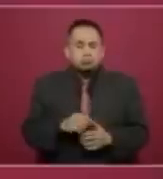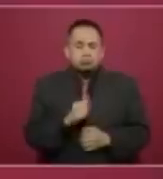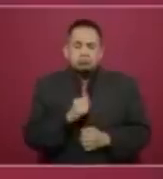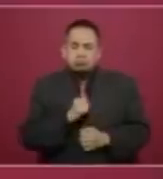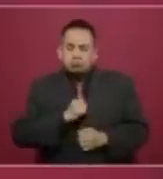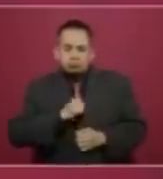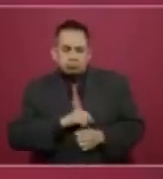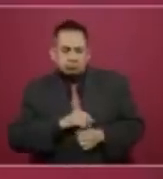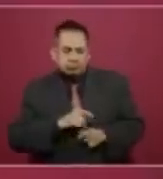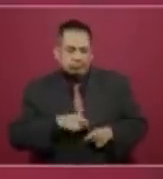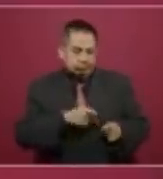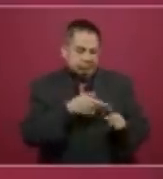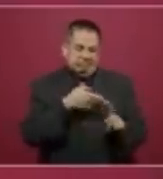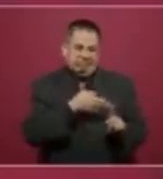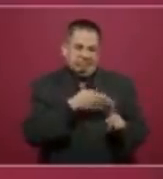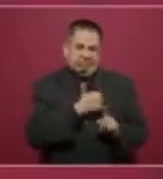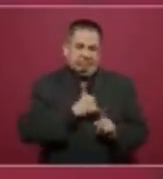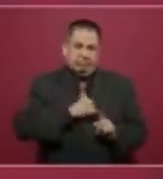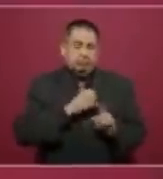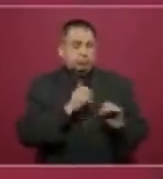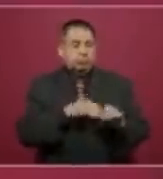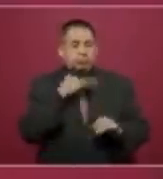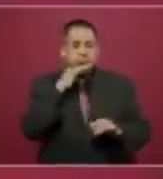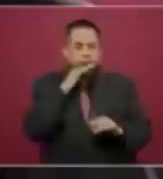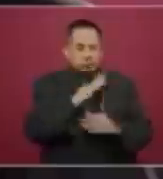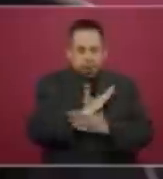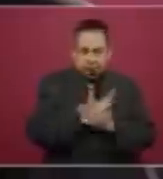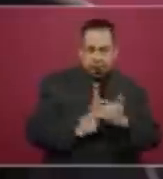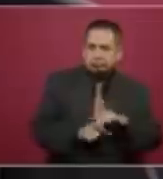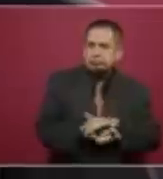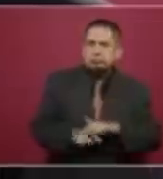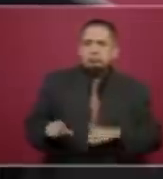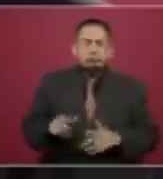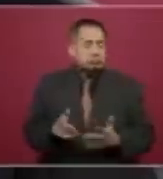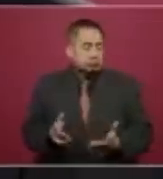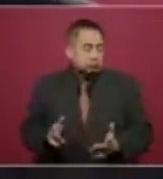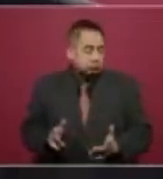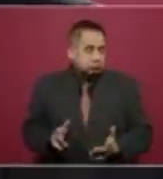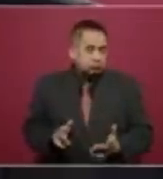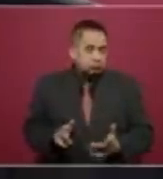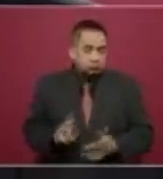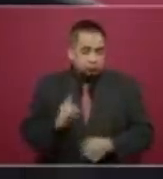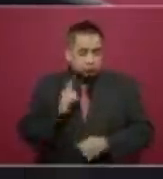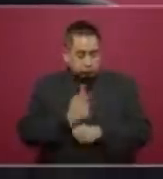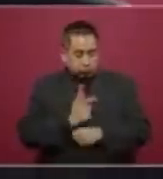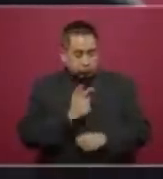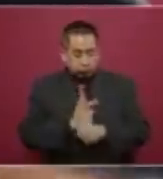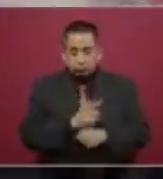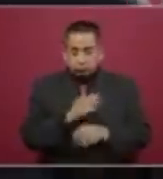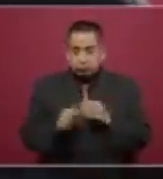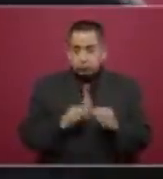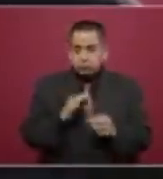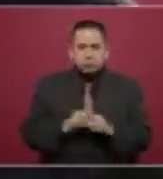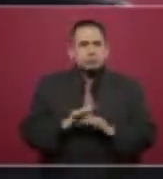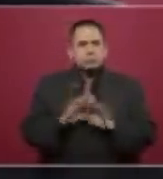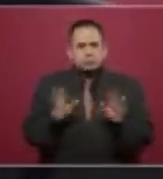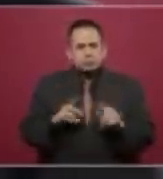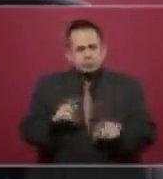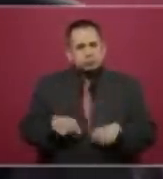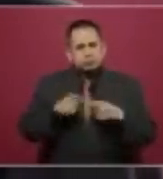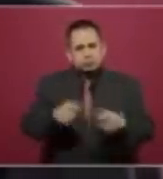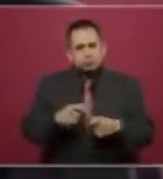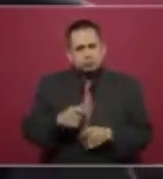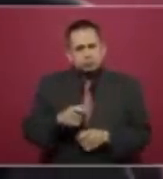influyentismo o corrupción. Entonces, una vez que yo tenga el dictamen, pues ya yo se los doy a